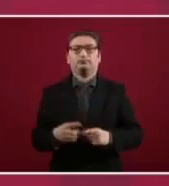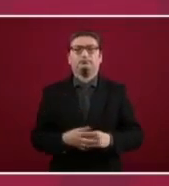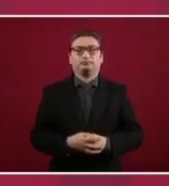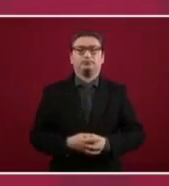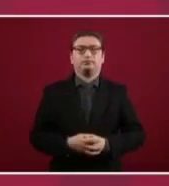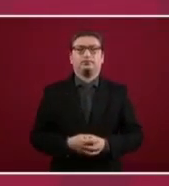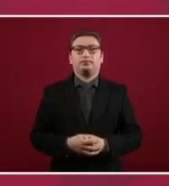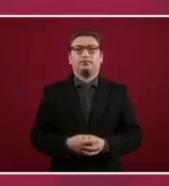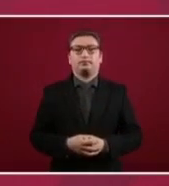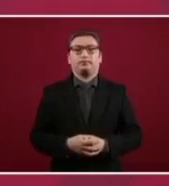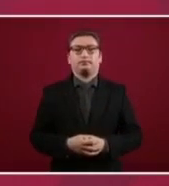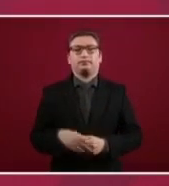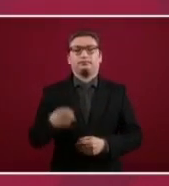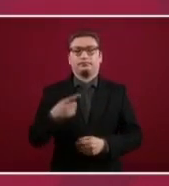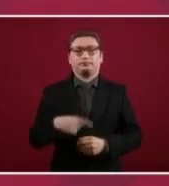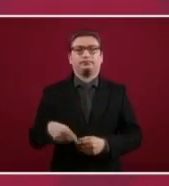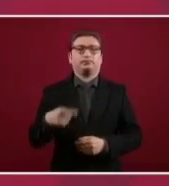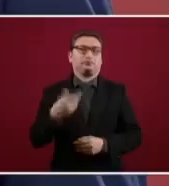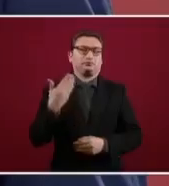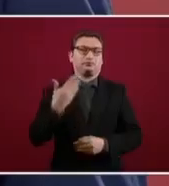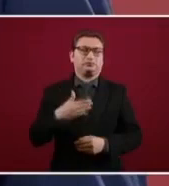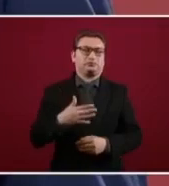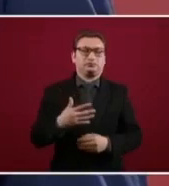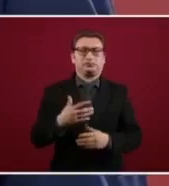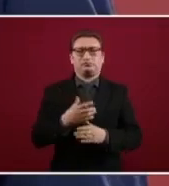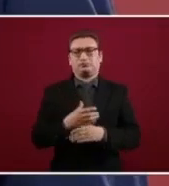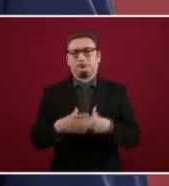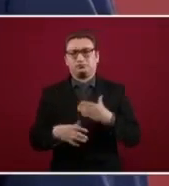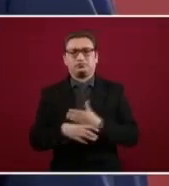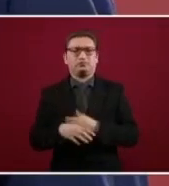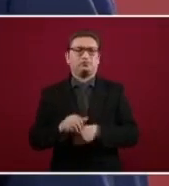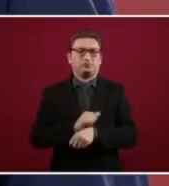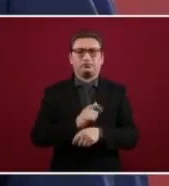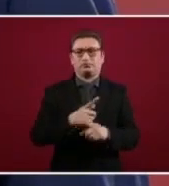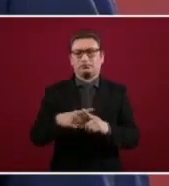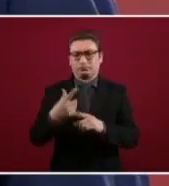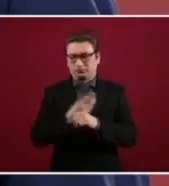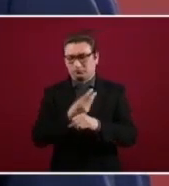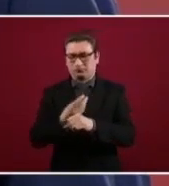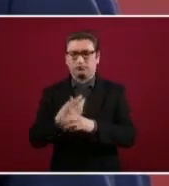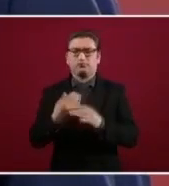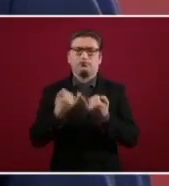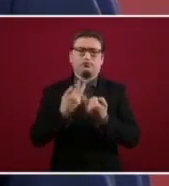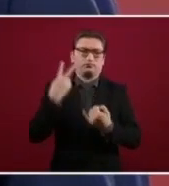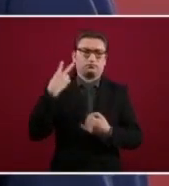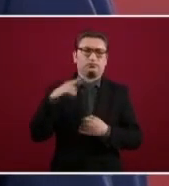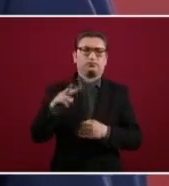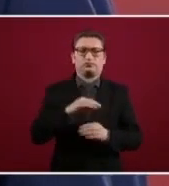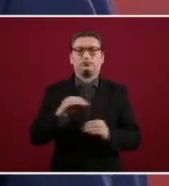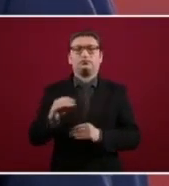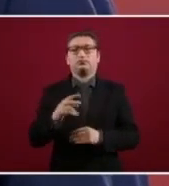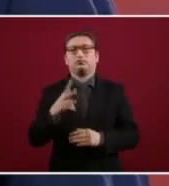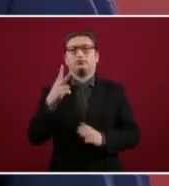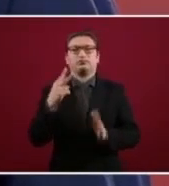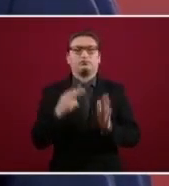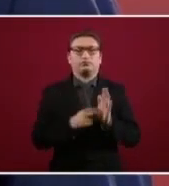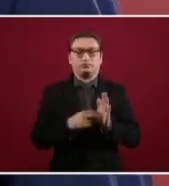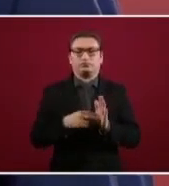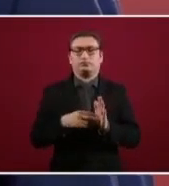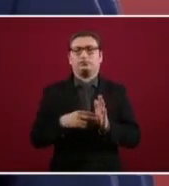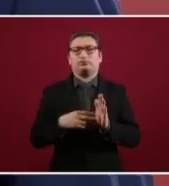de unidades y en viajes 2000 millones de